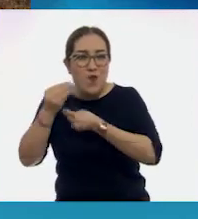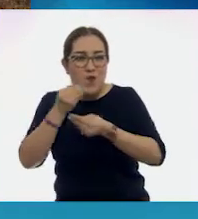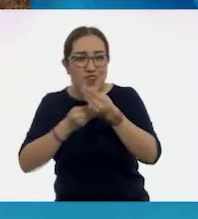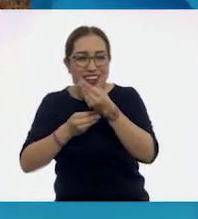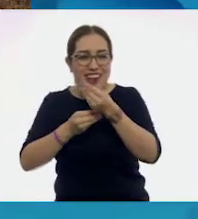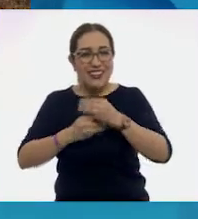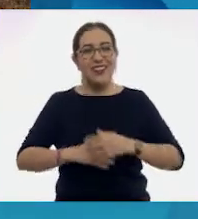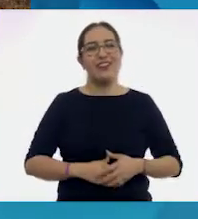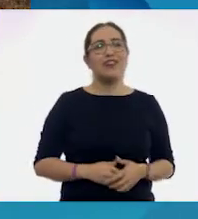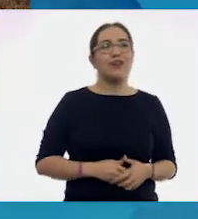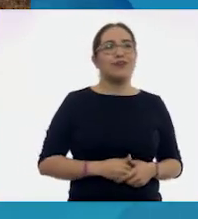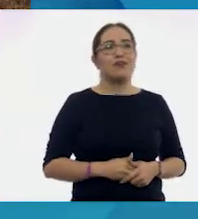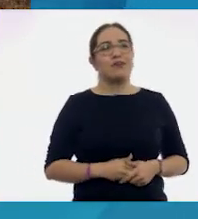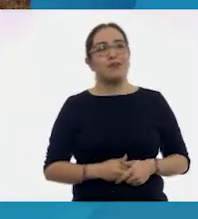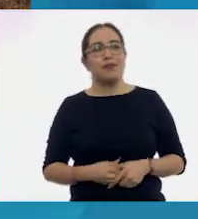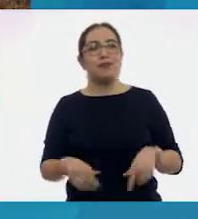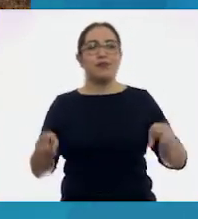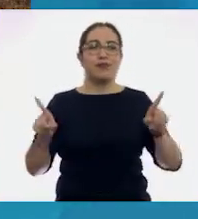alimento.